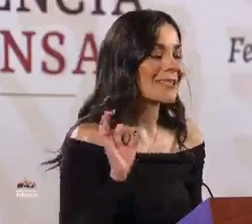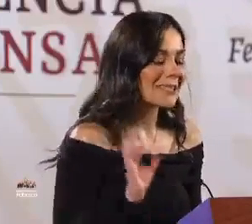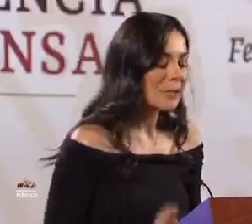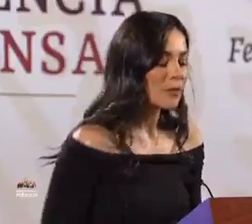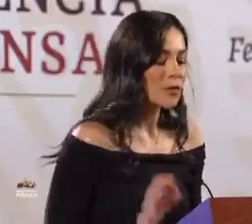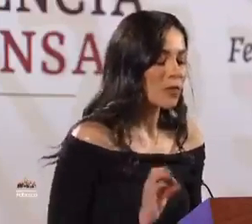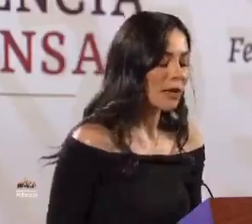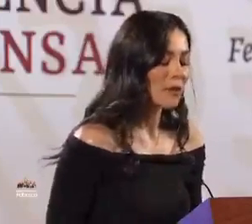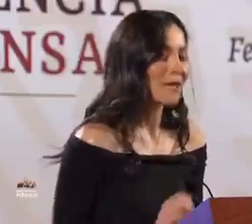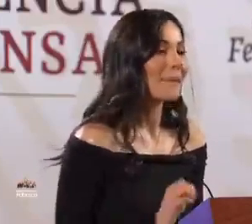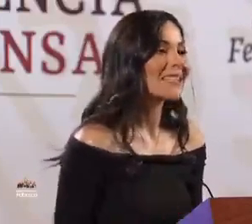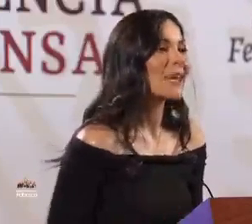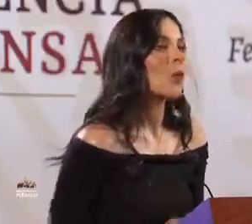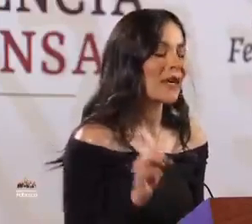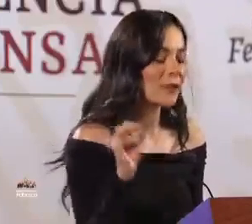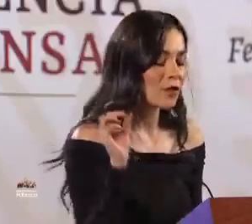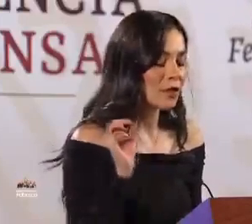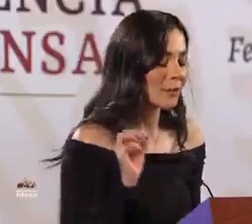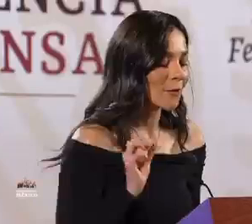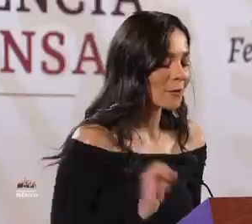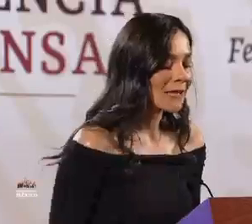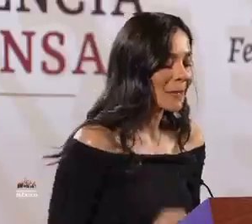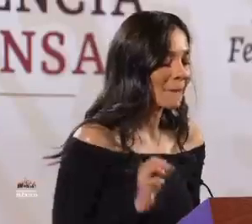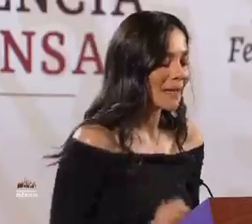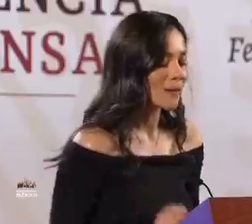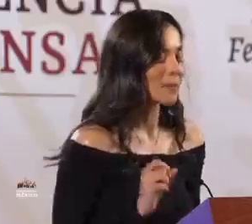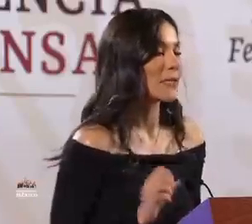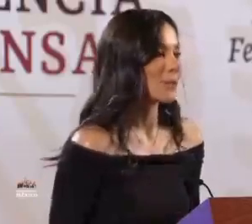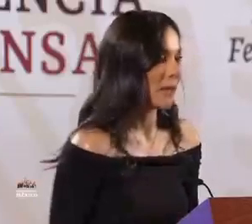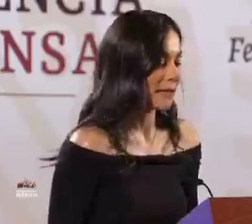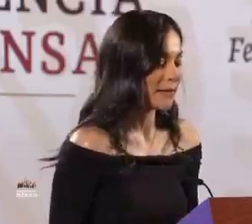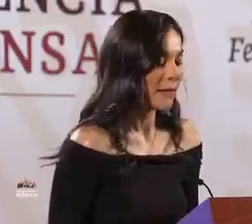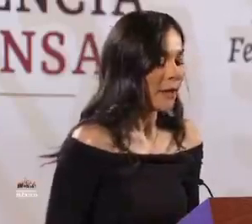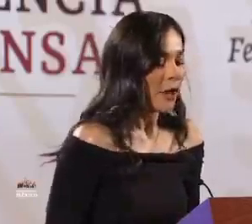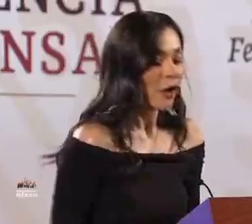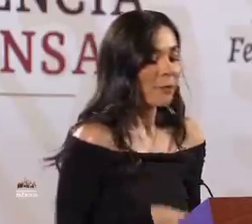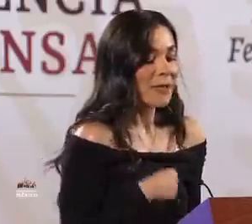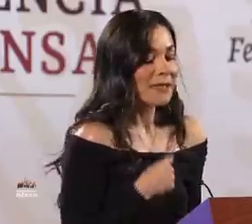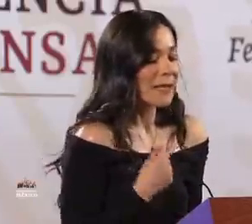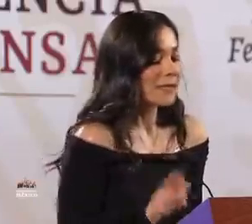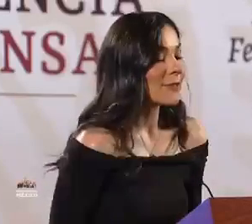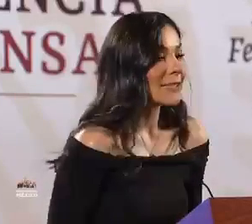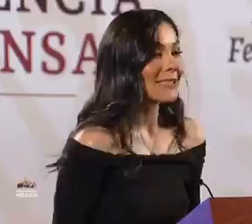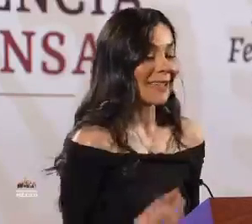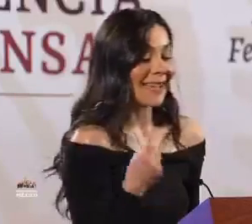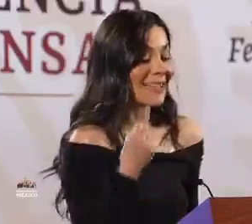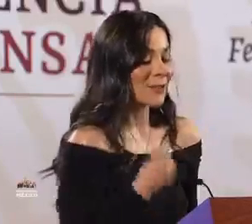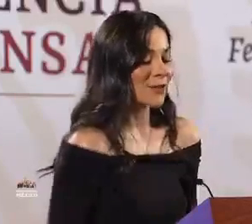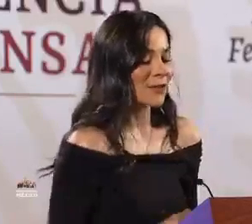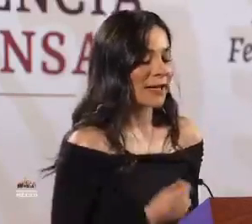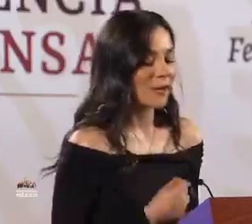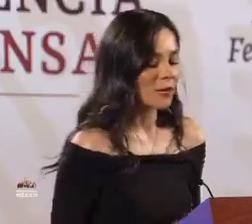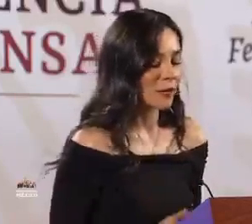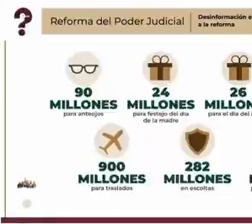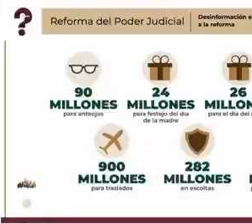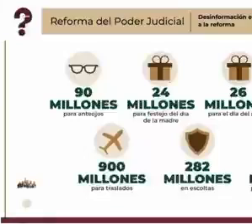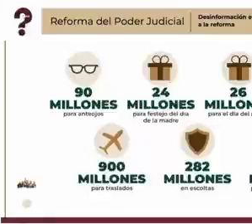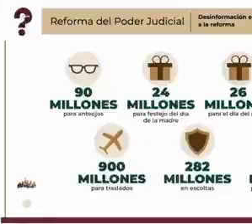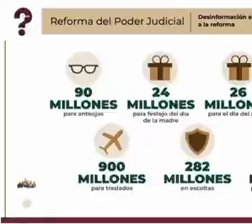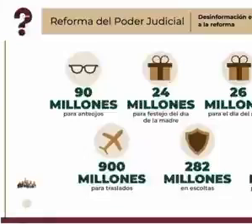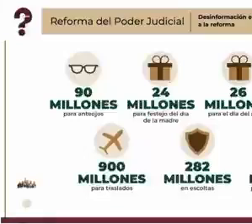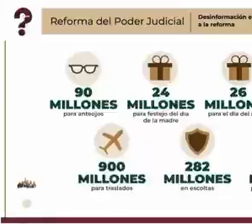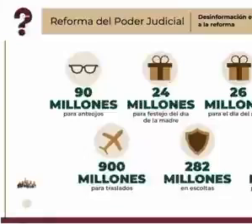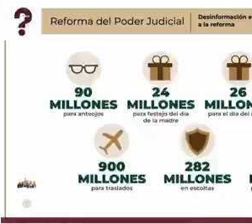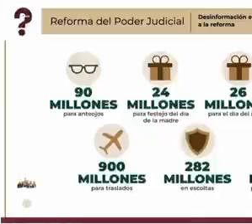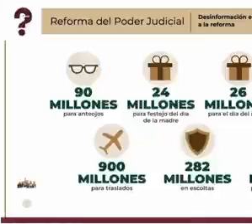los excesivos sueldos de más de 400,000 pesos mensuales, compensaciones y gastos onerosos. Por